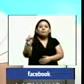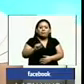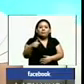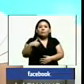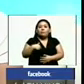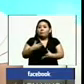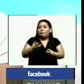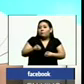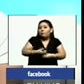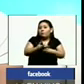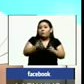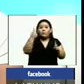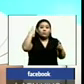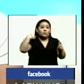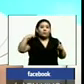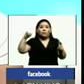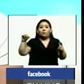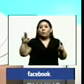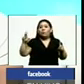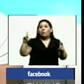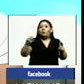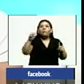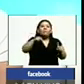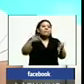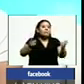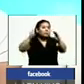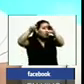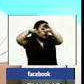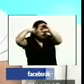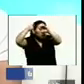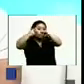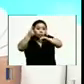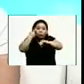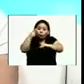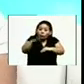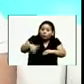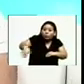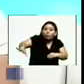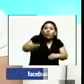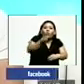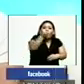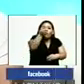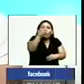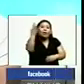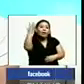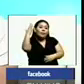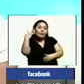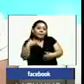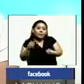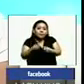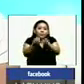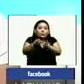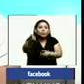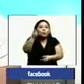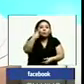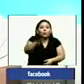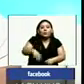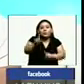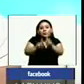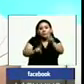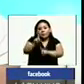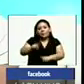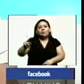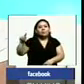contarles que el periodista Julio Guevara Nos va a presentar un singular campo de girasoles Que encontró en el municipio de Texistepec en Santa Ana